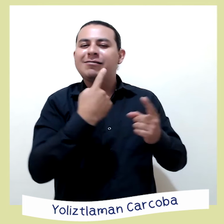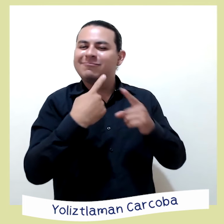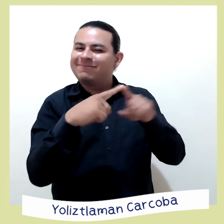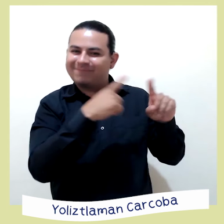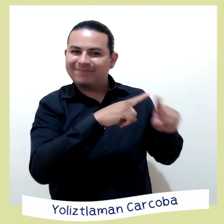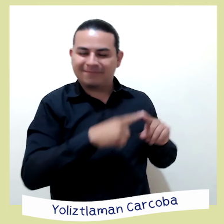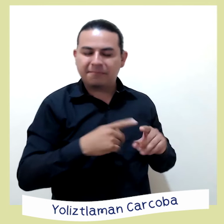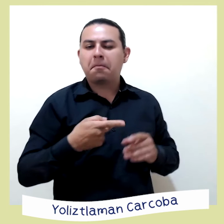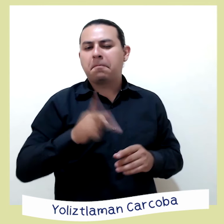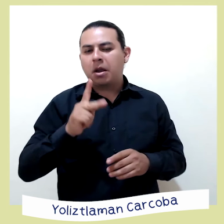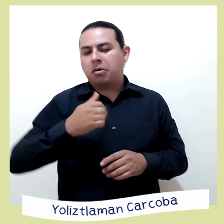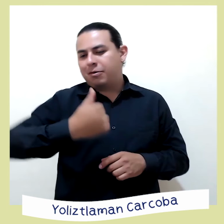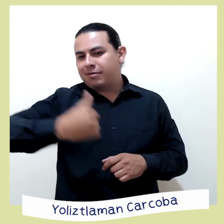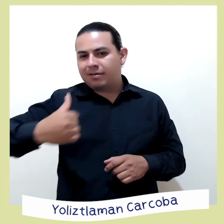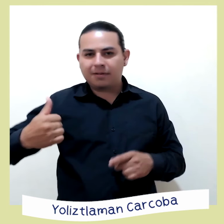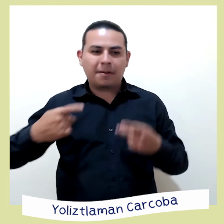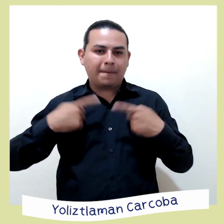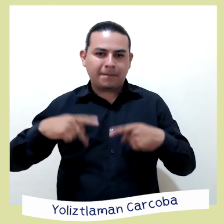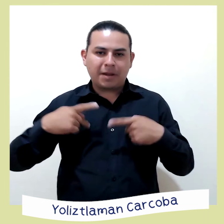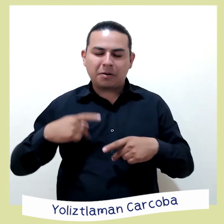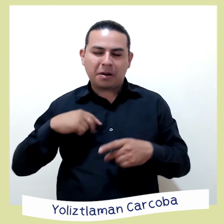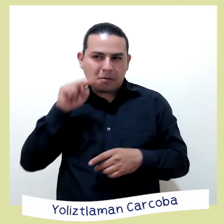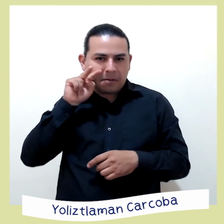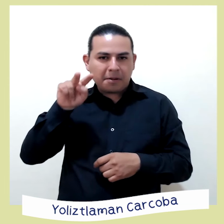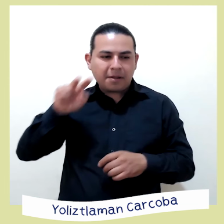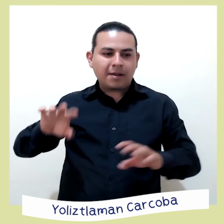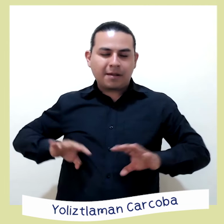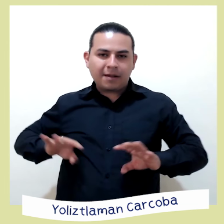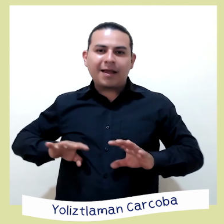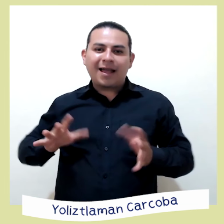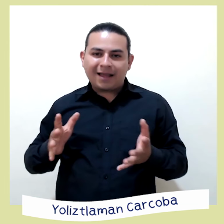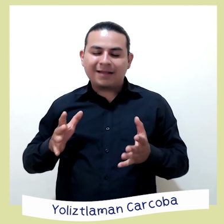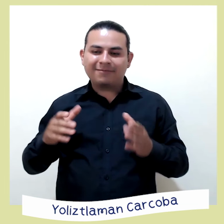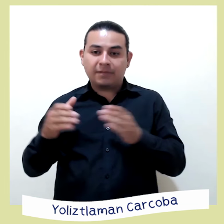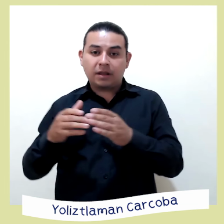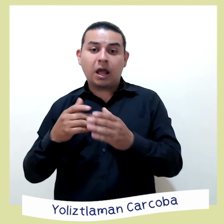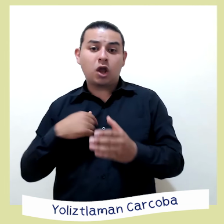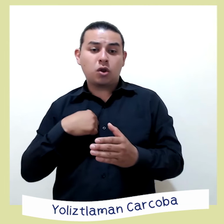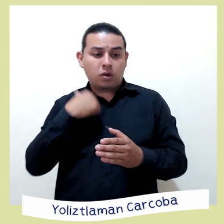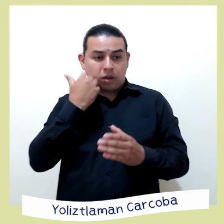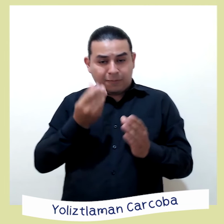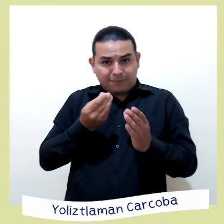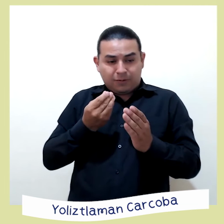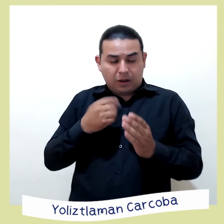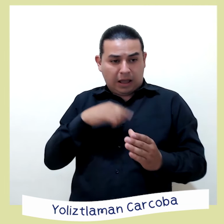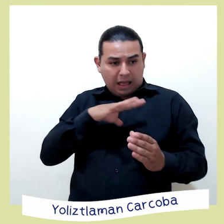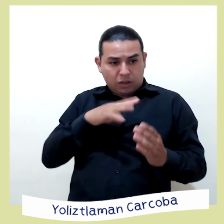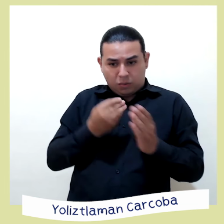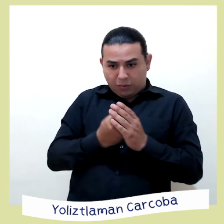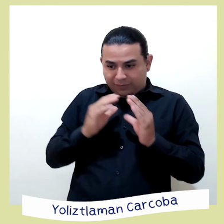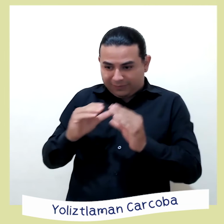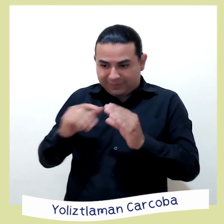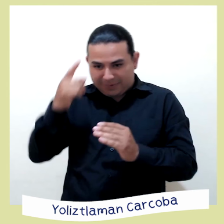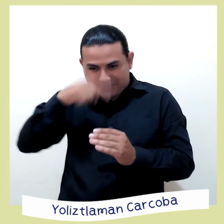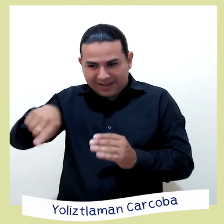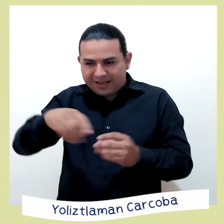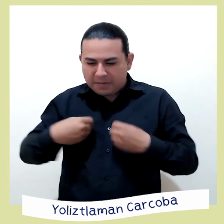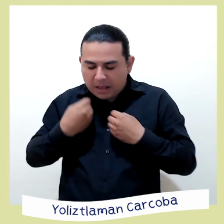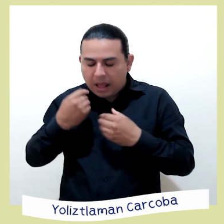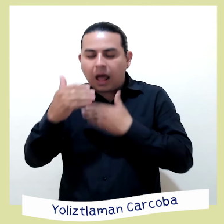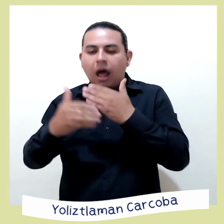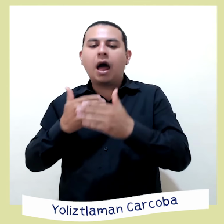voy es que somos personas muy individuales, muy peculiares, tenemos un curso de vida que nos define